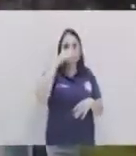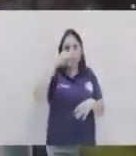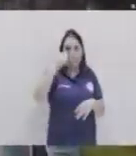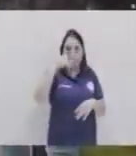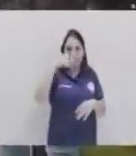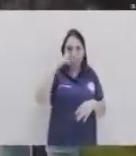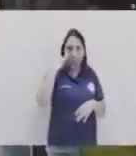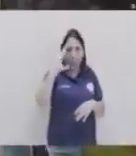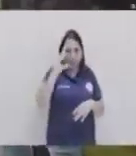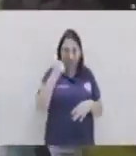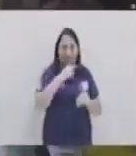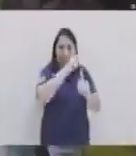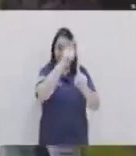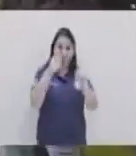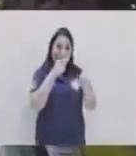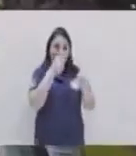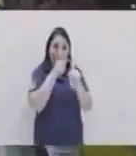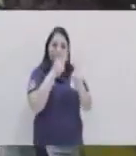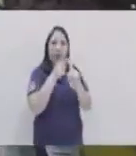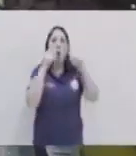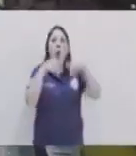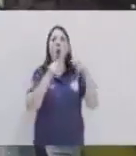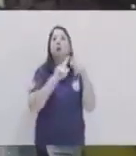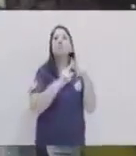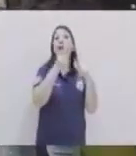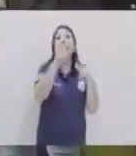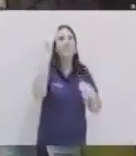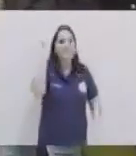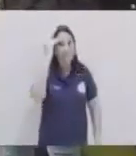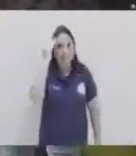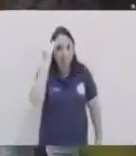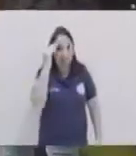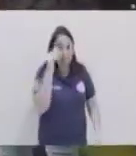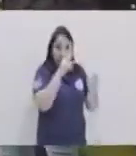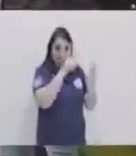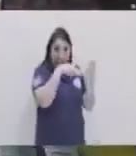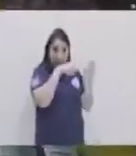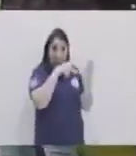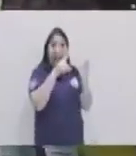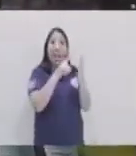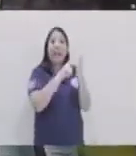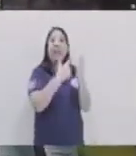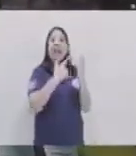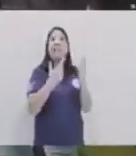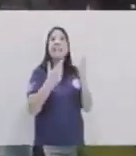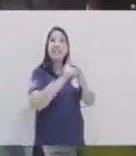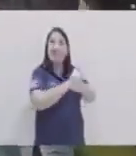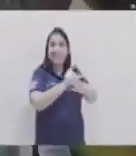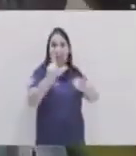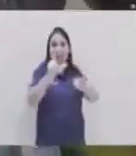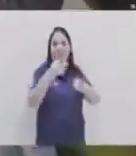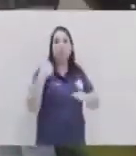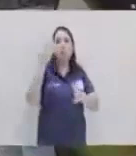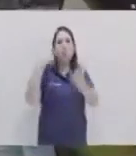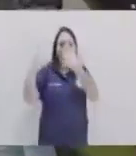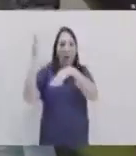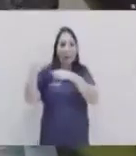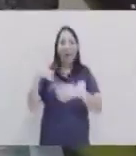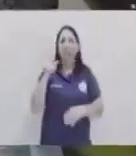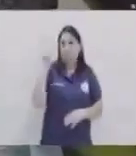específico. Y para comenzar, ¿qué sabes tú de la literatura prehispánica? ¿O qué crees que es la literatura? Bueno, la literatura prehispánica es